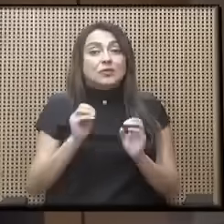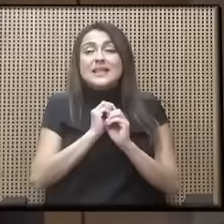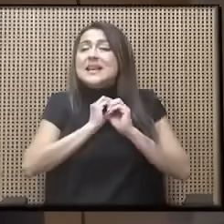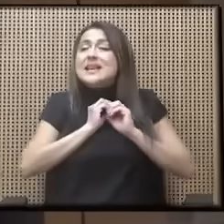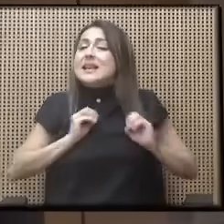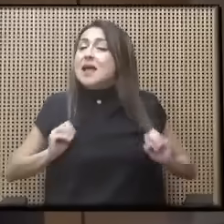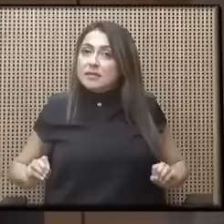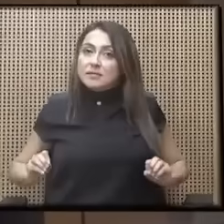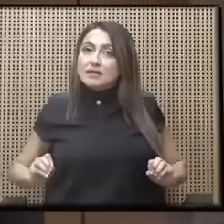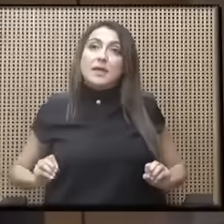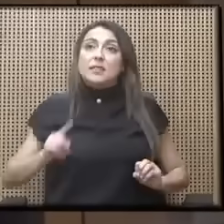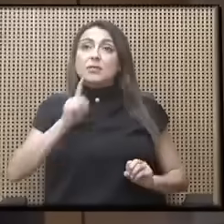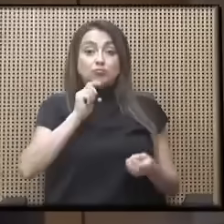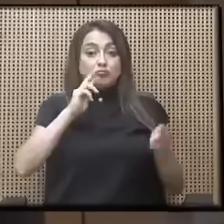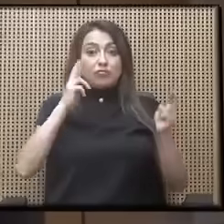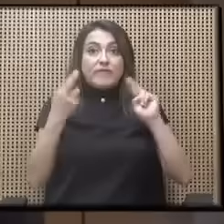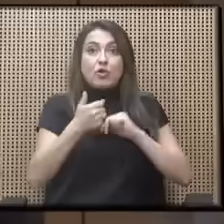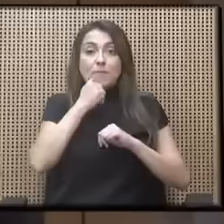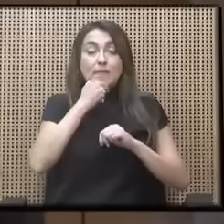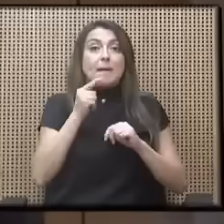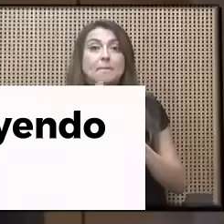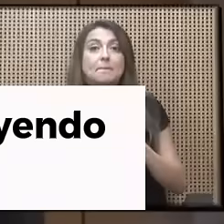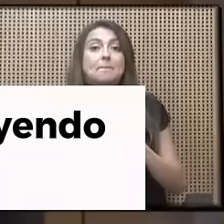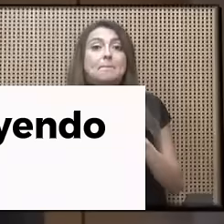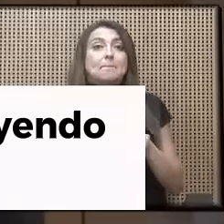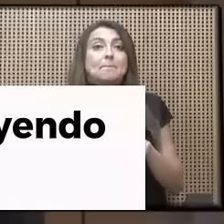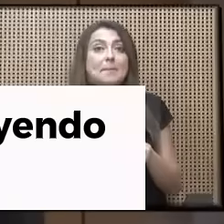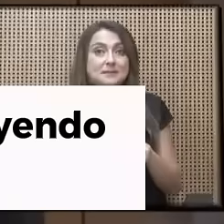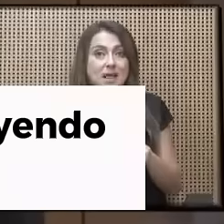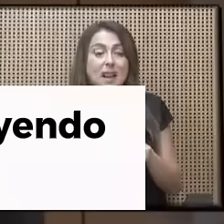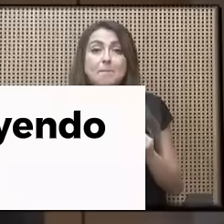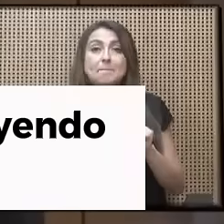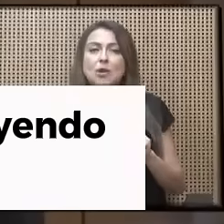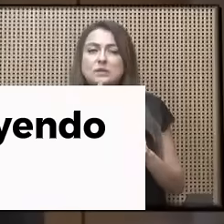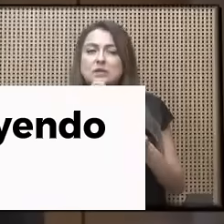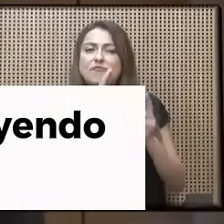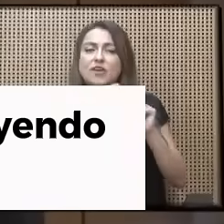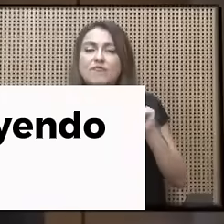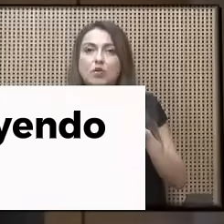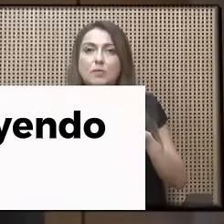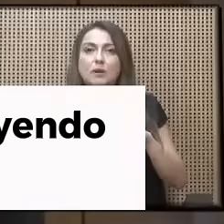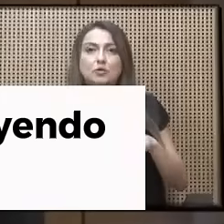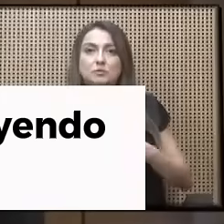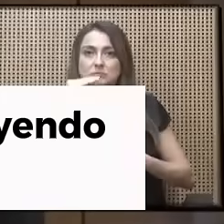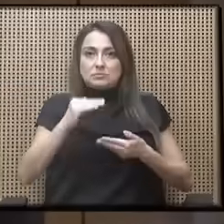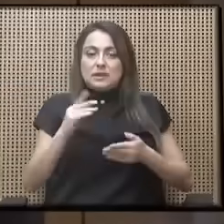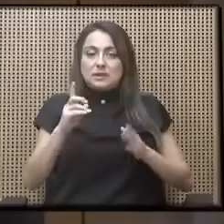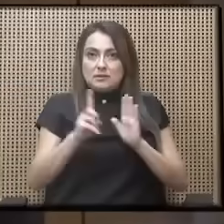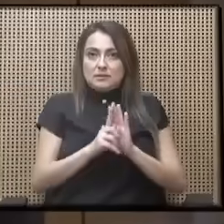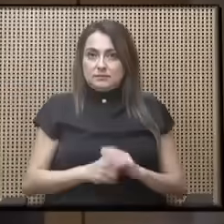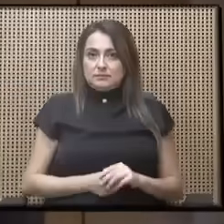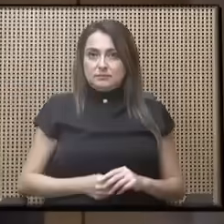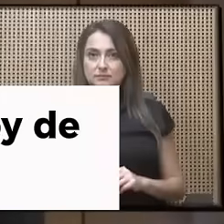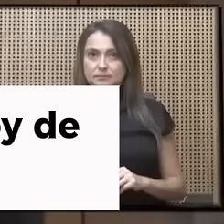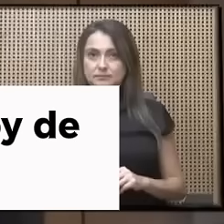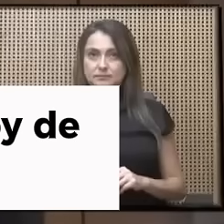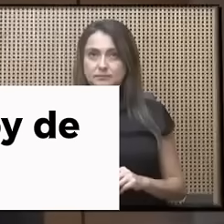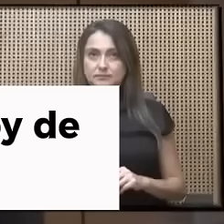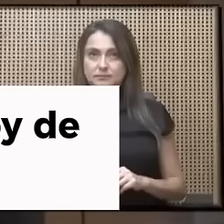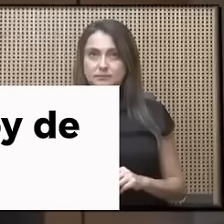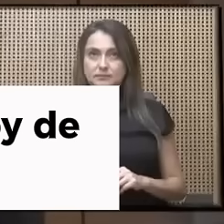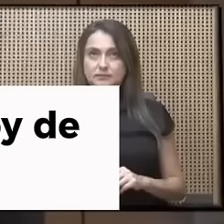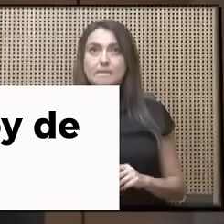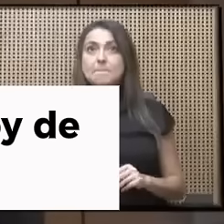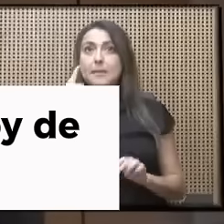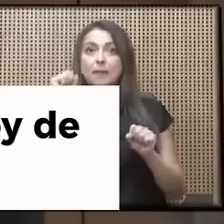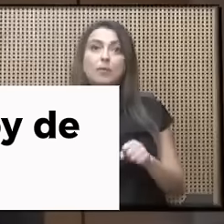nadie mediante una reforma parcial. Y en esta reforma parcial estamos disminuyendo derechos. Claro,